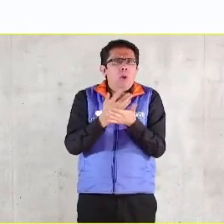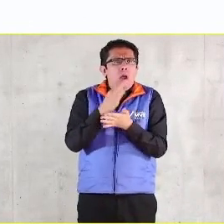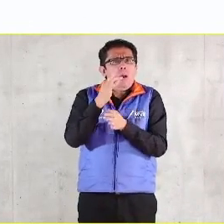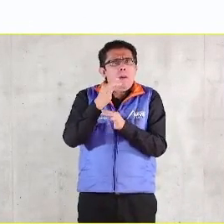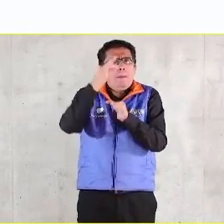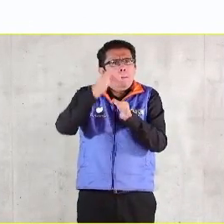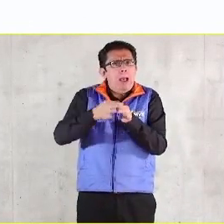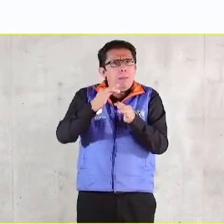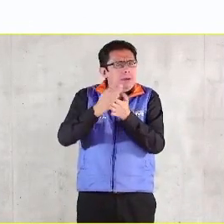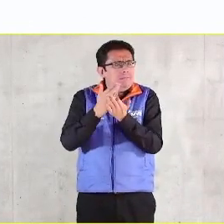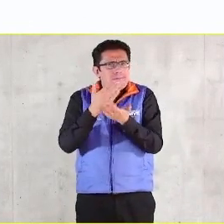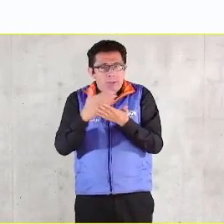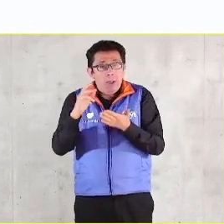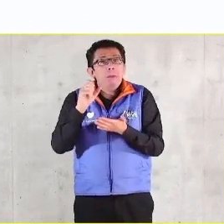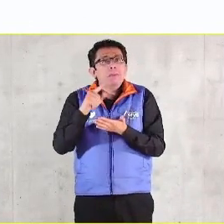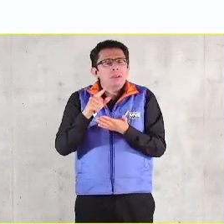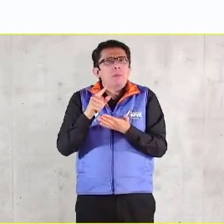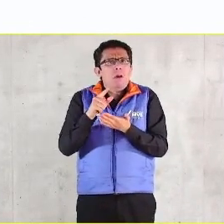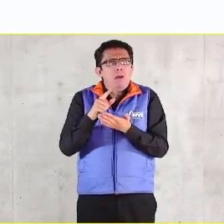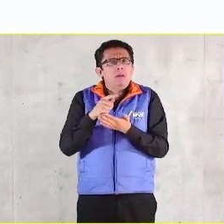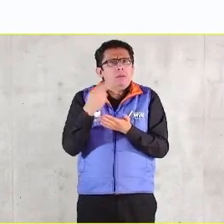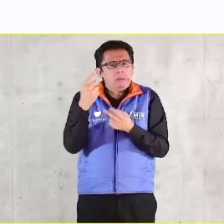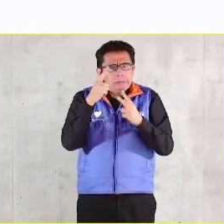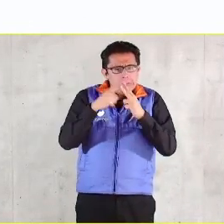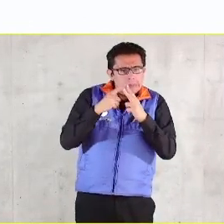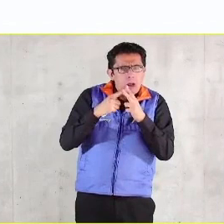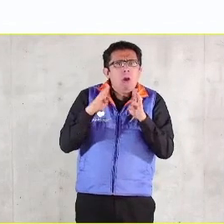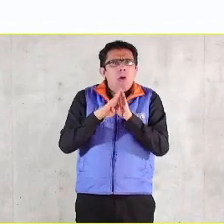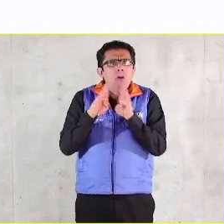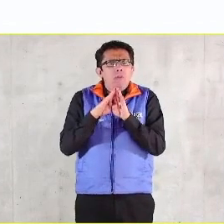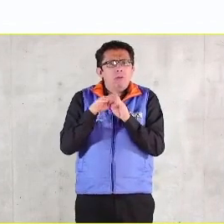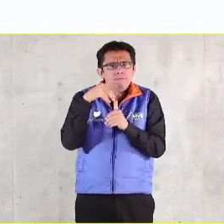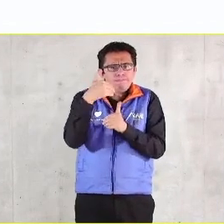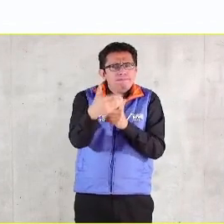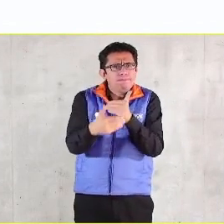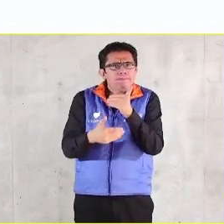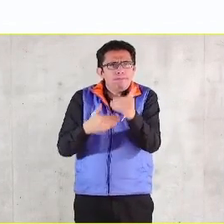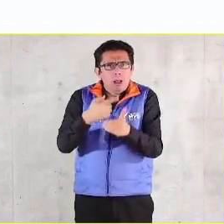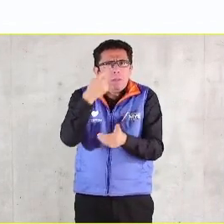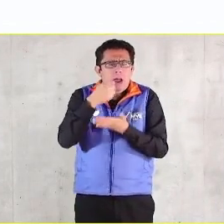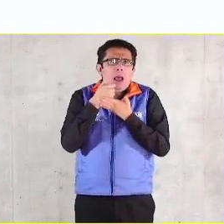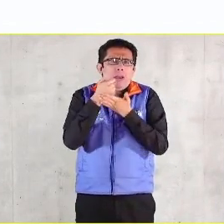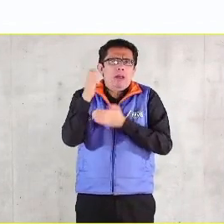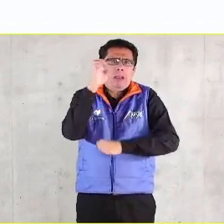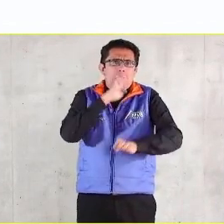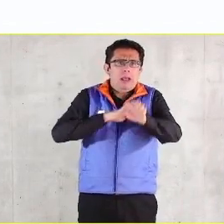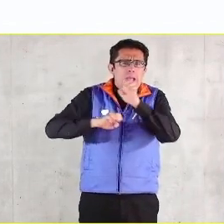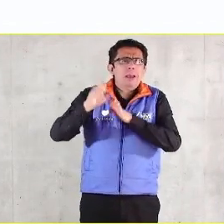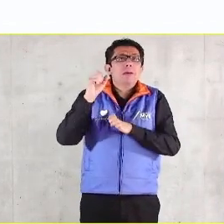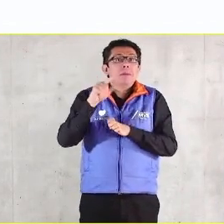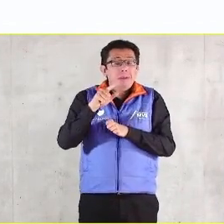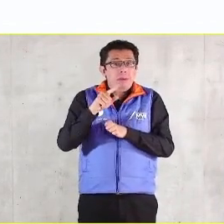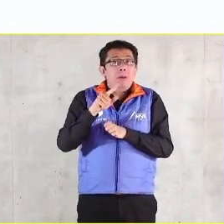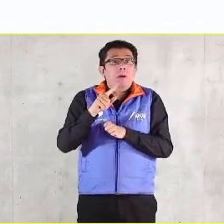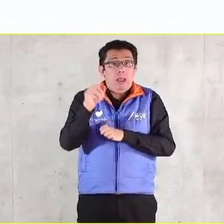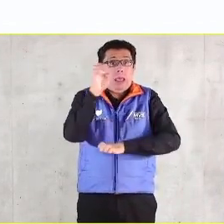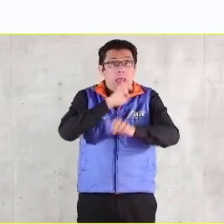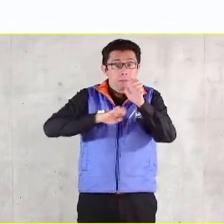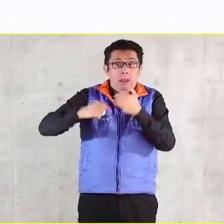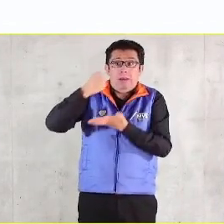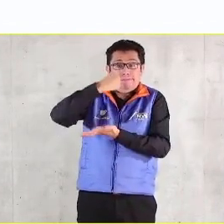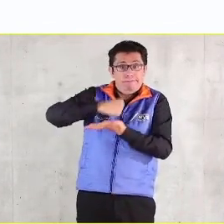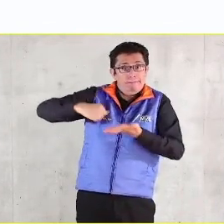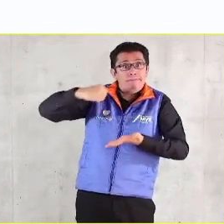y empezar a medir la madurez dentro del instrumento, sobre todo para ayudar a las empresas y por presión de las mismas empresas hacia